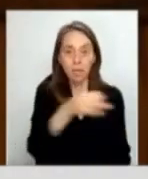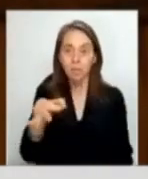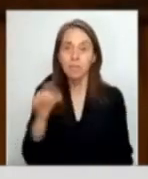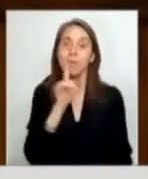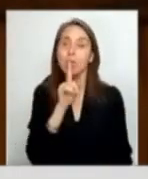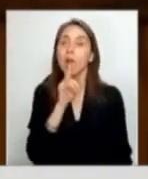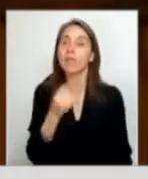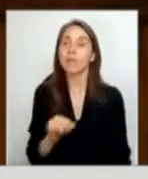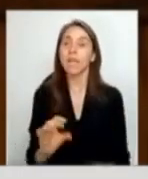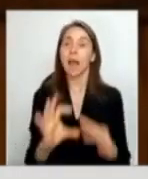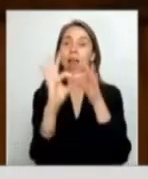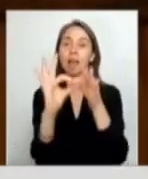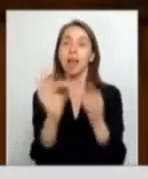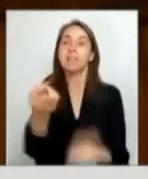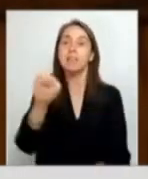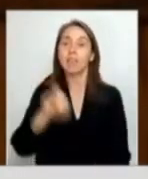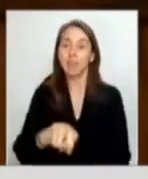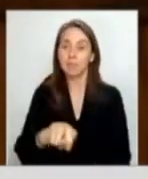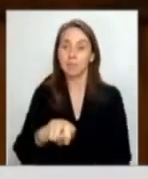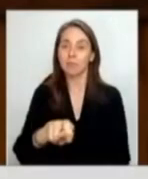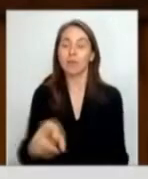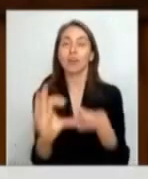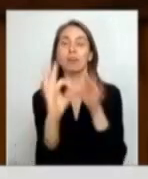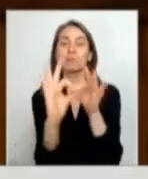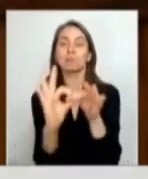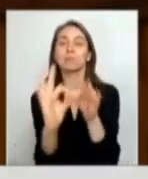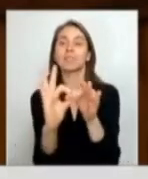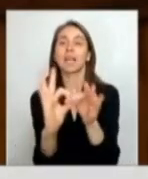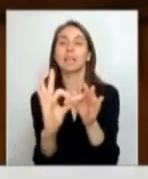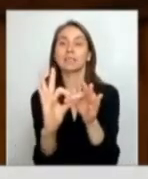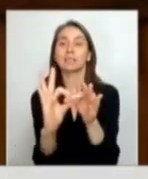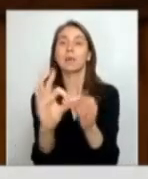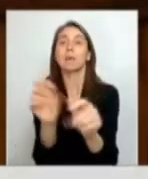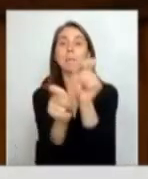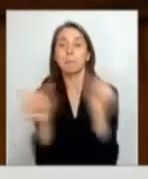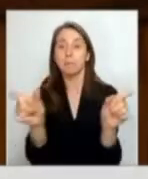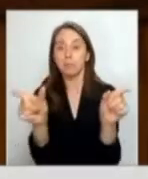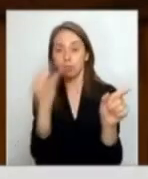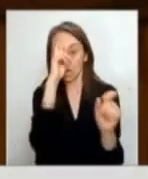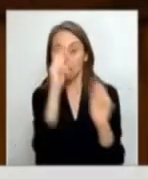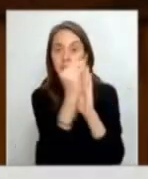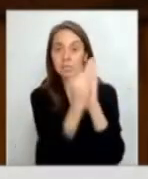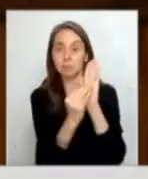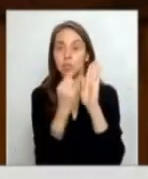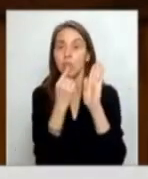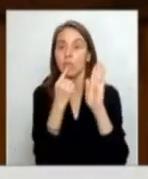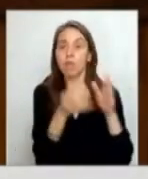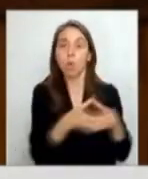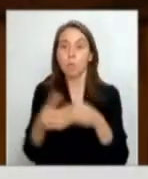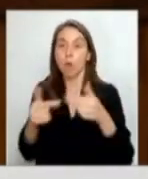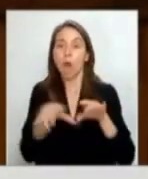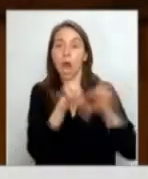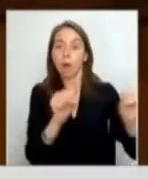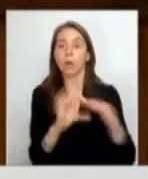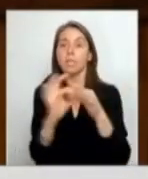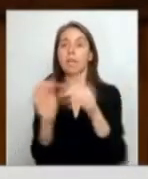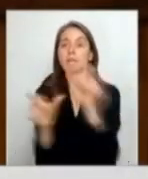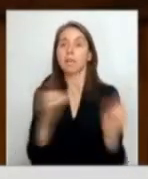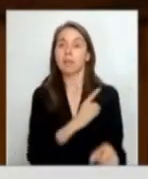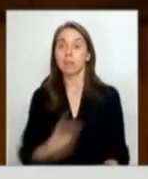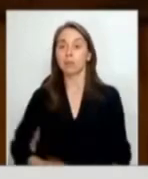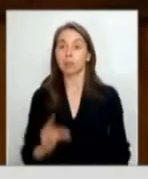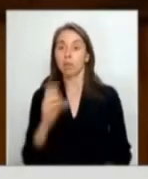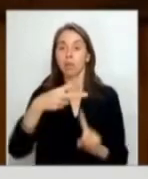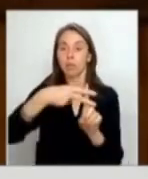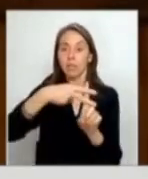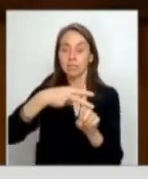gracias nuevamente. Gracias a quienes respetaron el acuerdo. Gracias a los diputados de la Democracia Cristiana que lo hicieron,